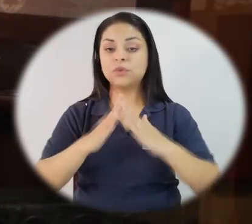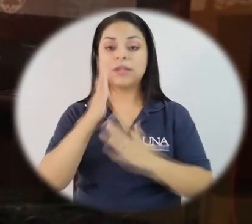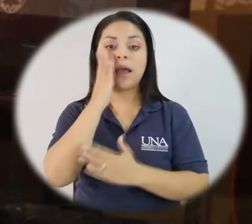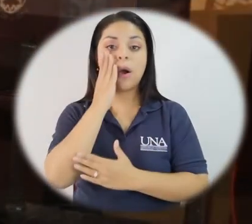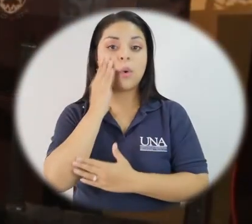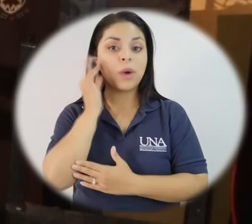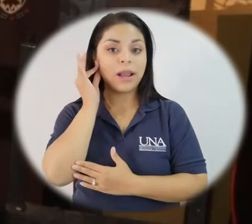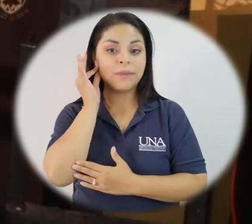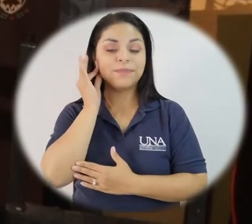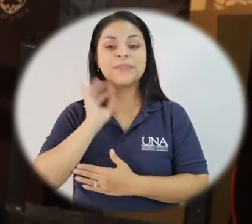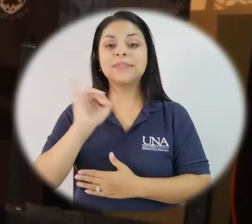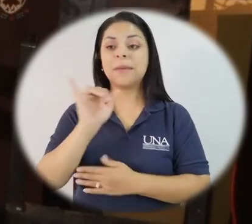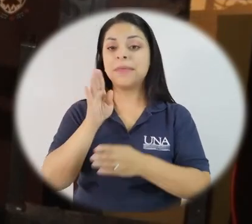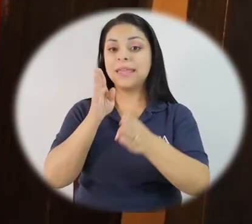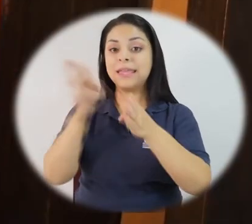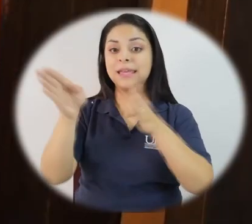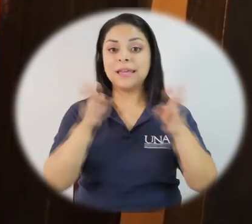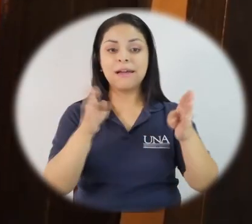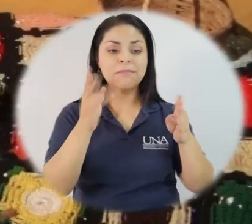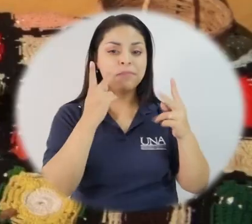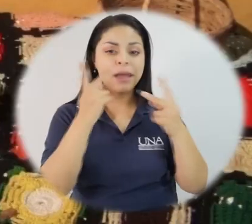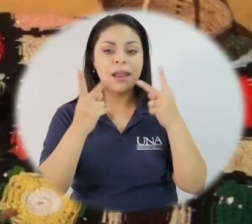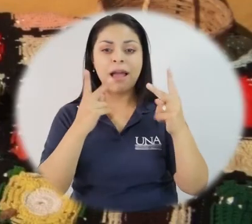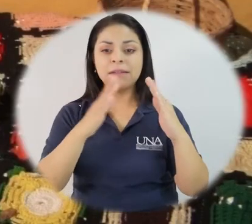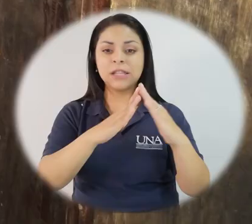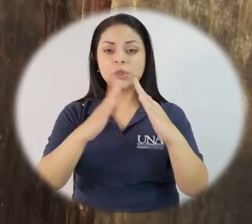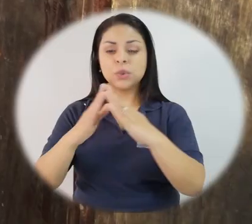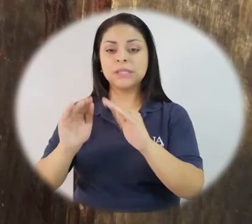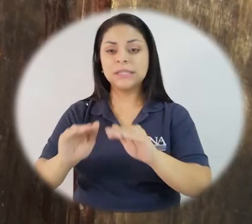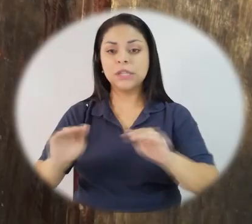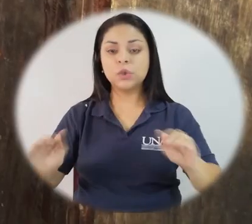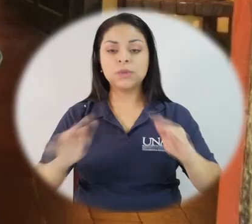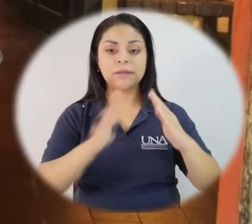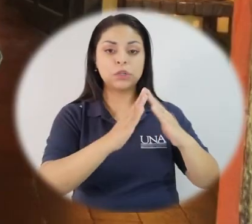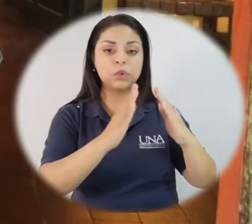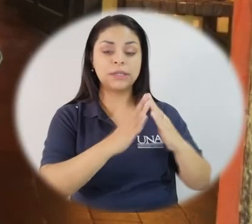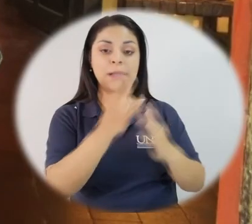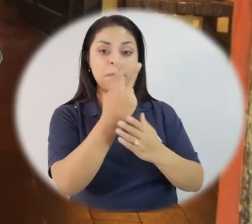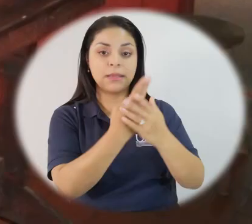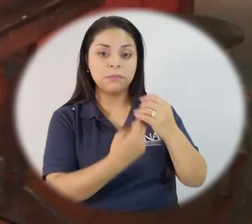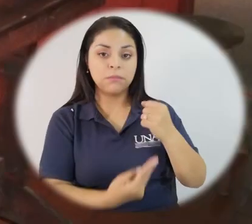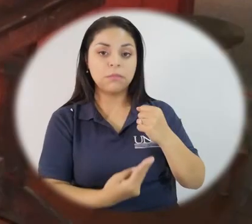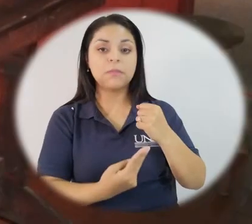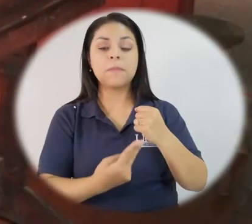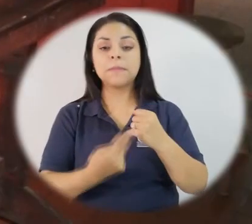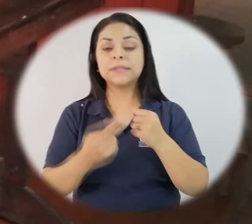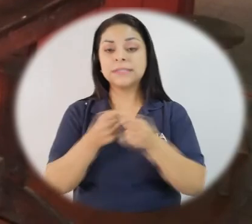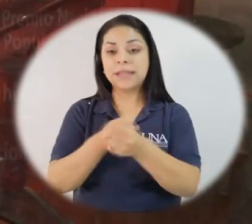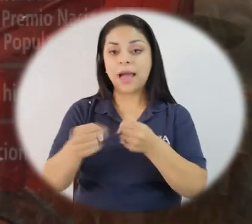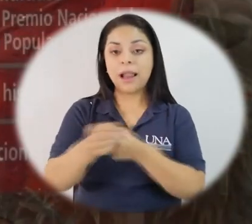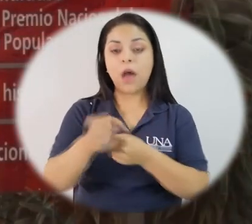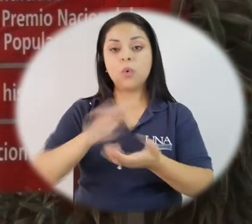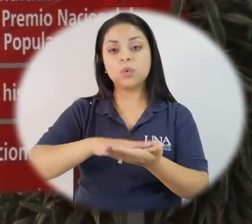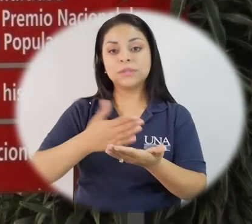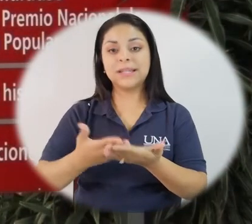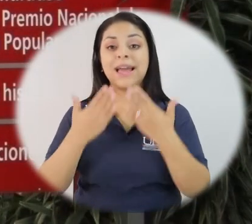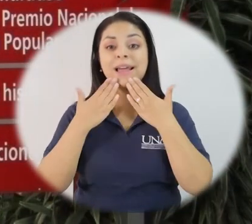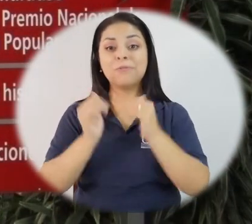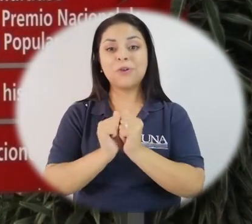abuela. También puede visitar las habitaciones de los niños, la pareja, la sala o la cocina.